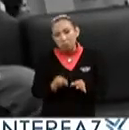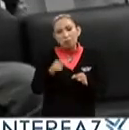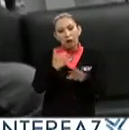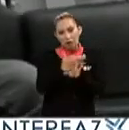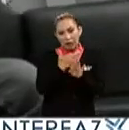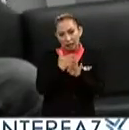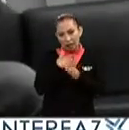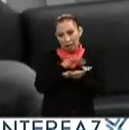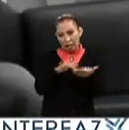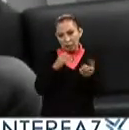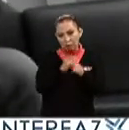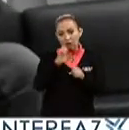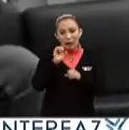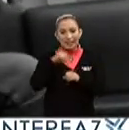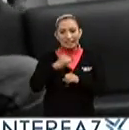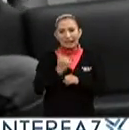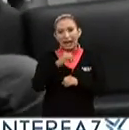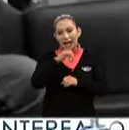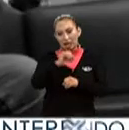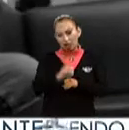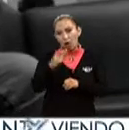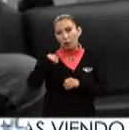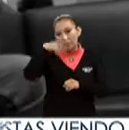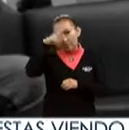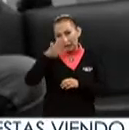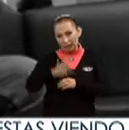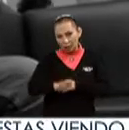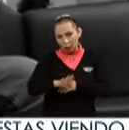Ahorita, por ejemplo, estoy leyendo mucho ensayo, sobre todo ensayo